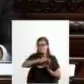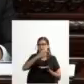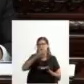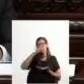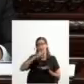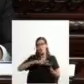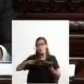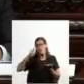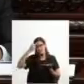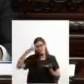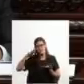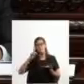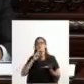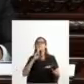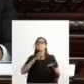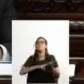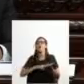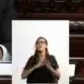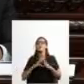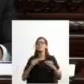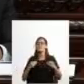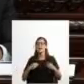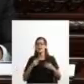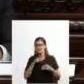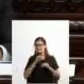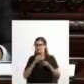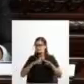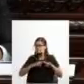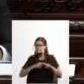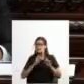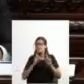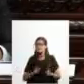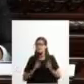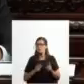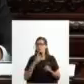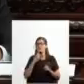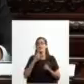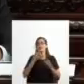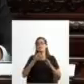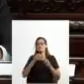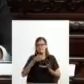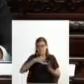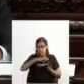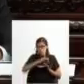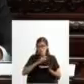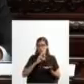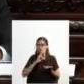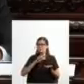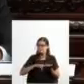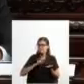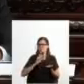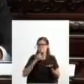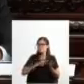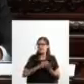al impuesto de primaria. Porque acá hay un error que se repite a cada rato. Se dice que el sector agropecuario no pagaba impuesto de primaria.